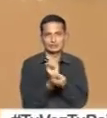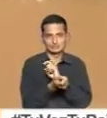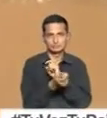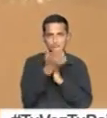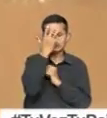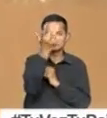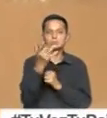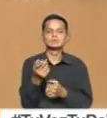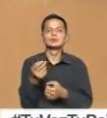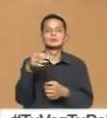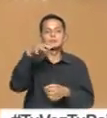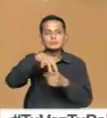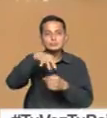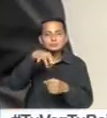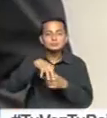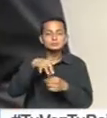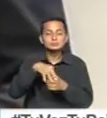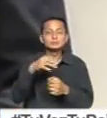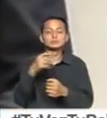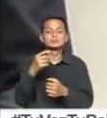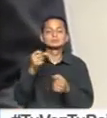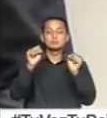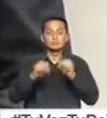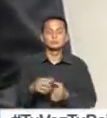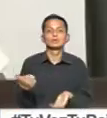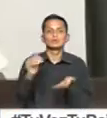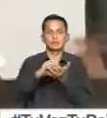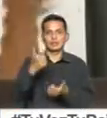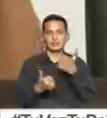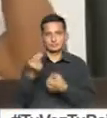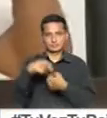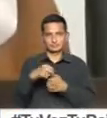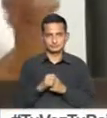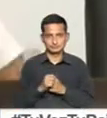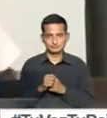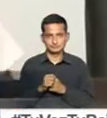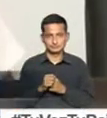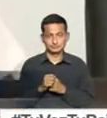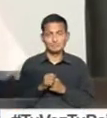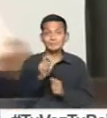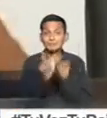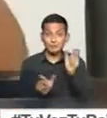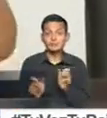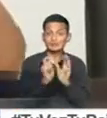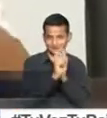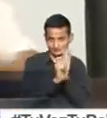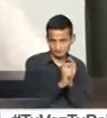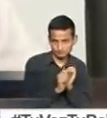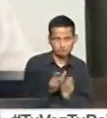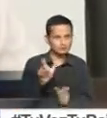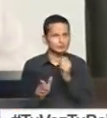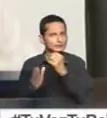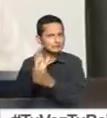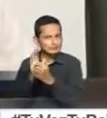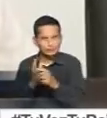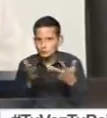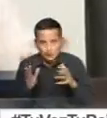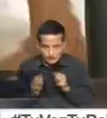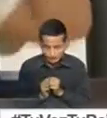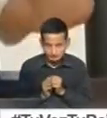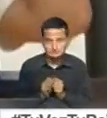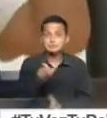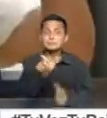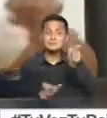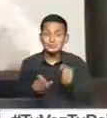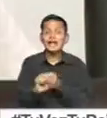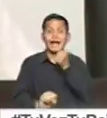la reelección del presidente de la República, Rafael Correa. A los que firmaron, a los que no lo hicieron, a